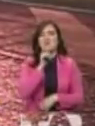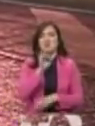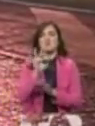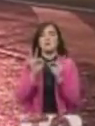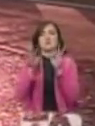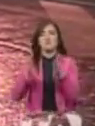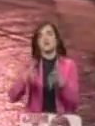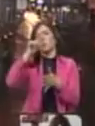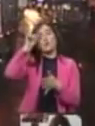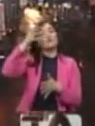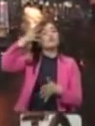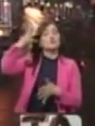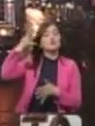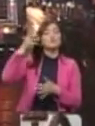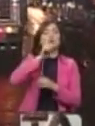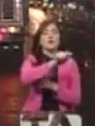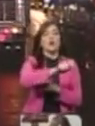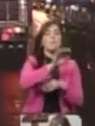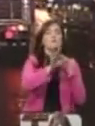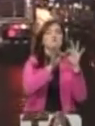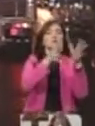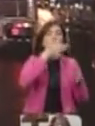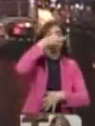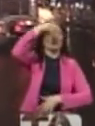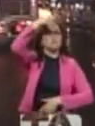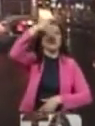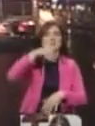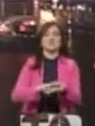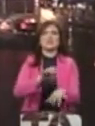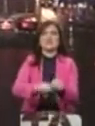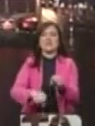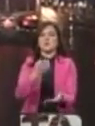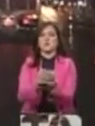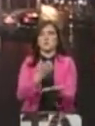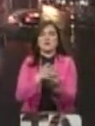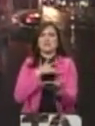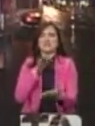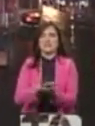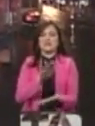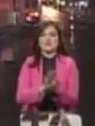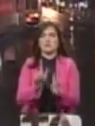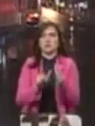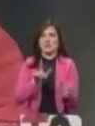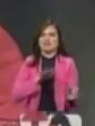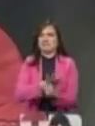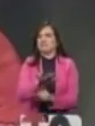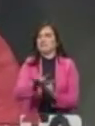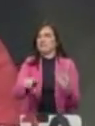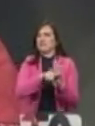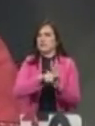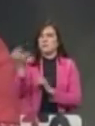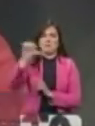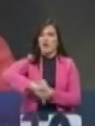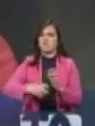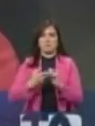Pichincha y Santo Domingo de los Áchilas está perjudicando a la economía y a la tranquilidad del transporte en general. Nos causa